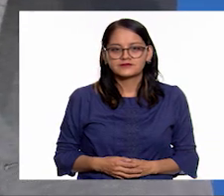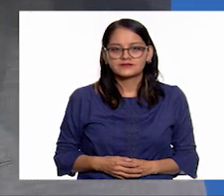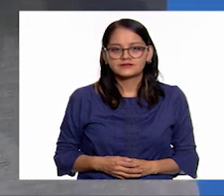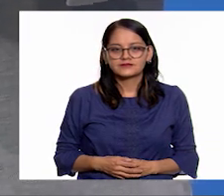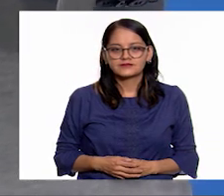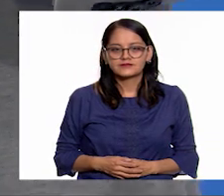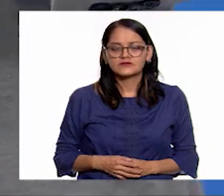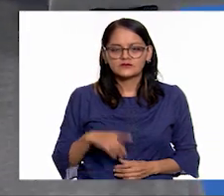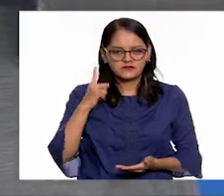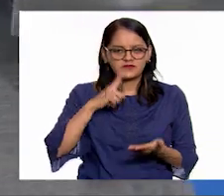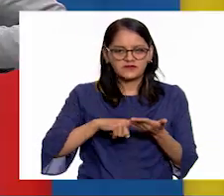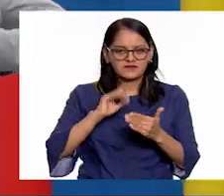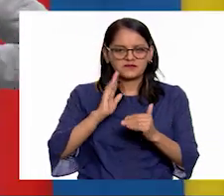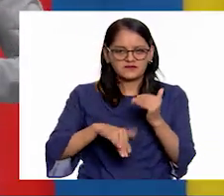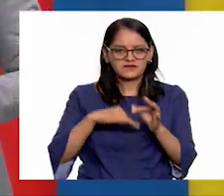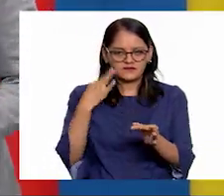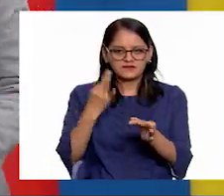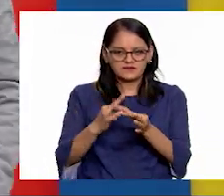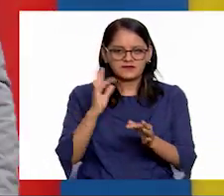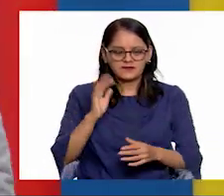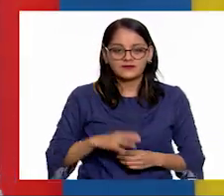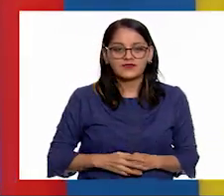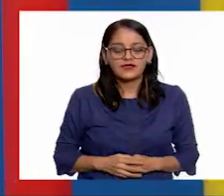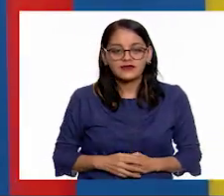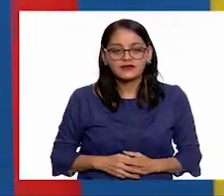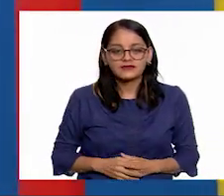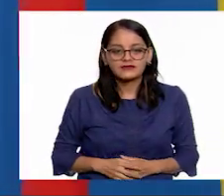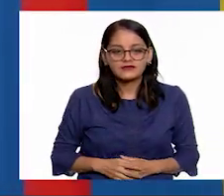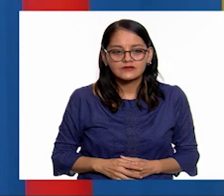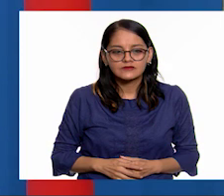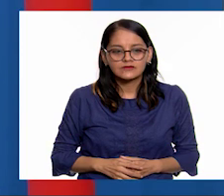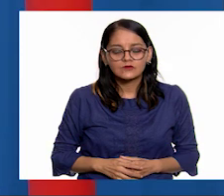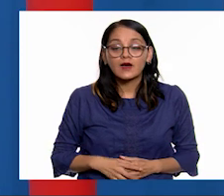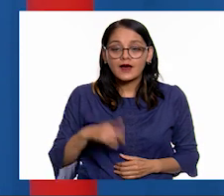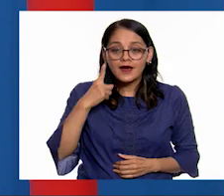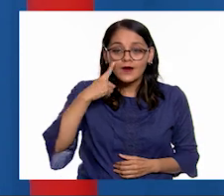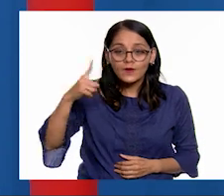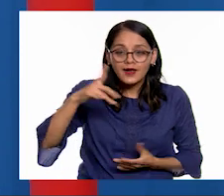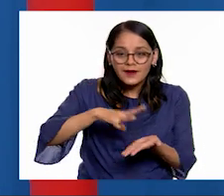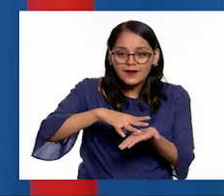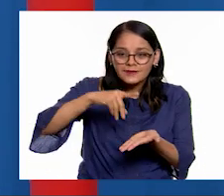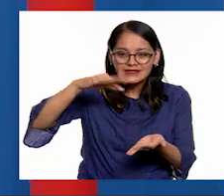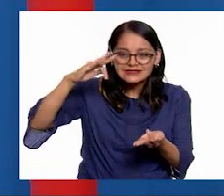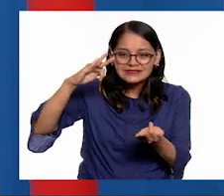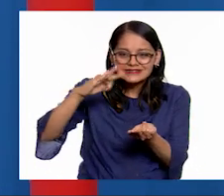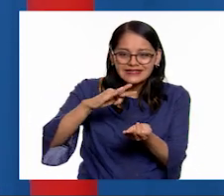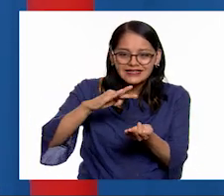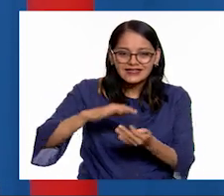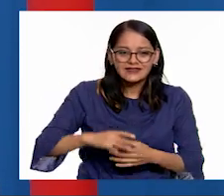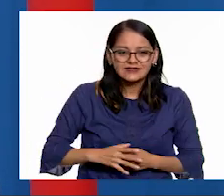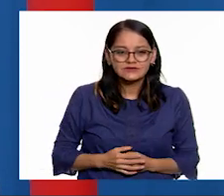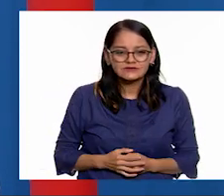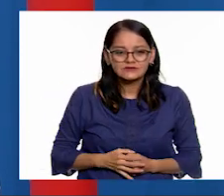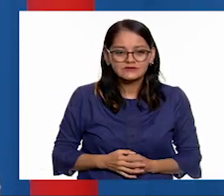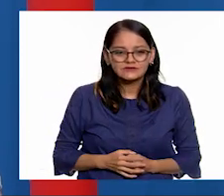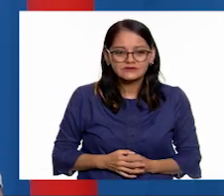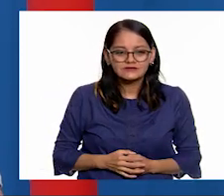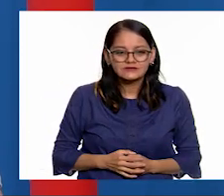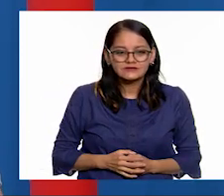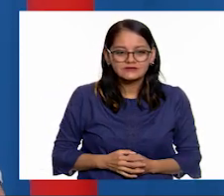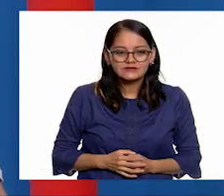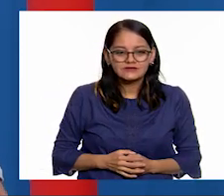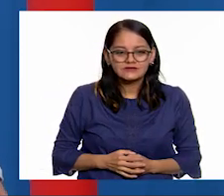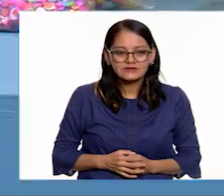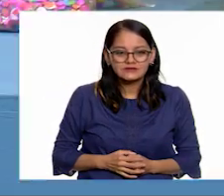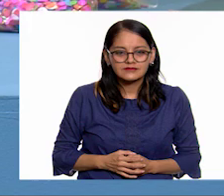Bien frotado. Yo creo que ya. ¿Listo? Ok, entonces la frotamos y vamos a ver, Vamos a ver si sucede lo